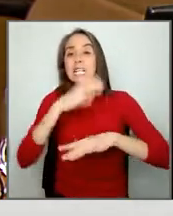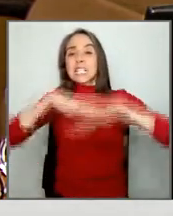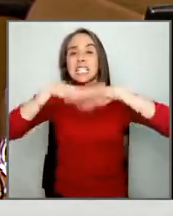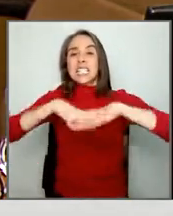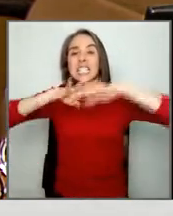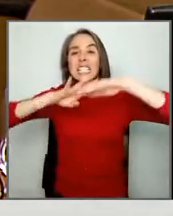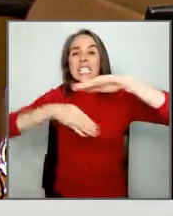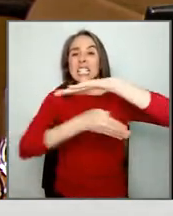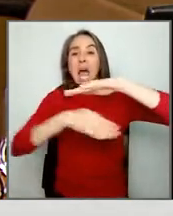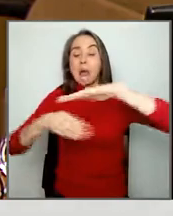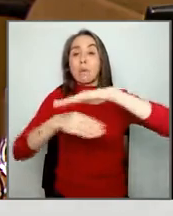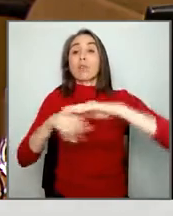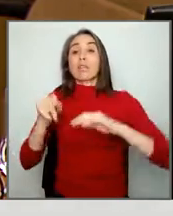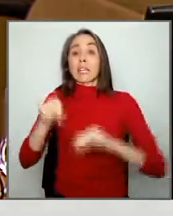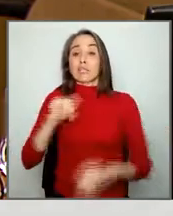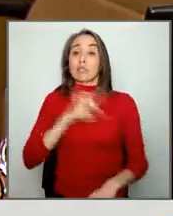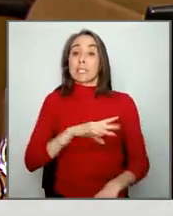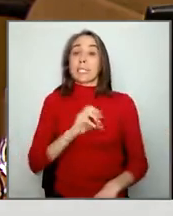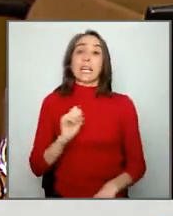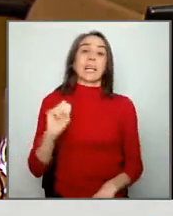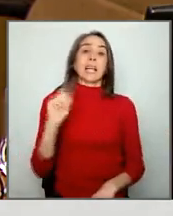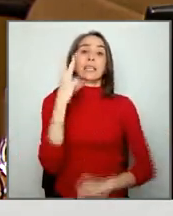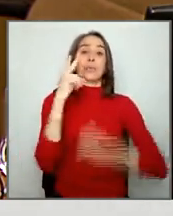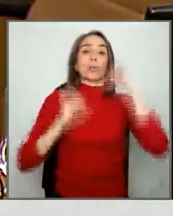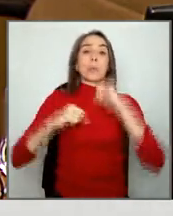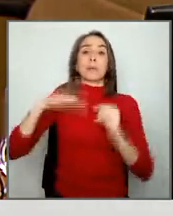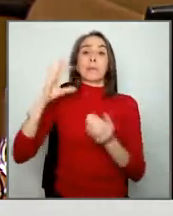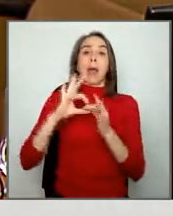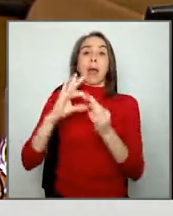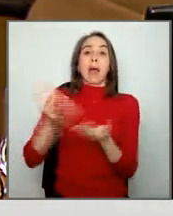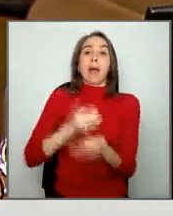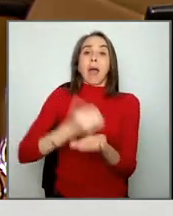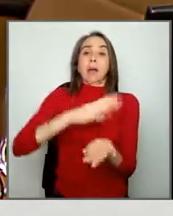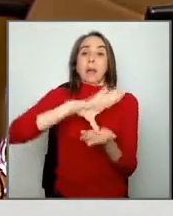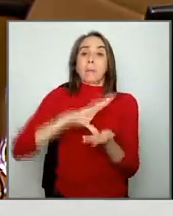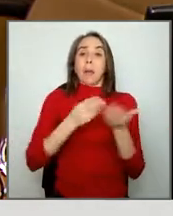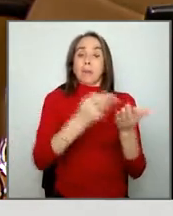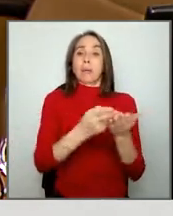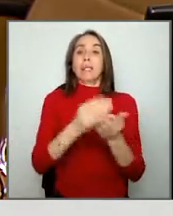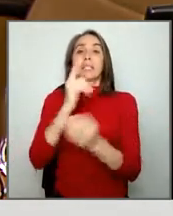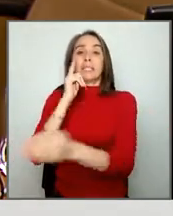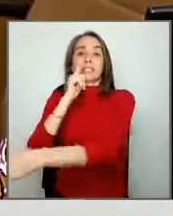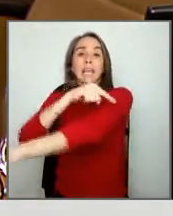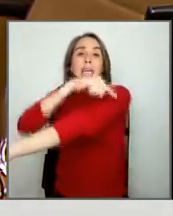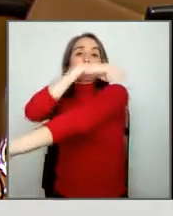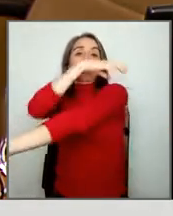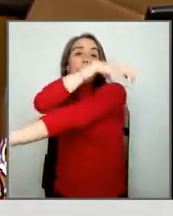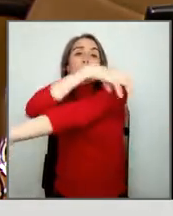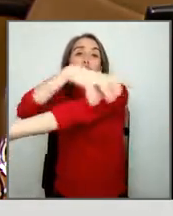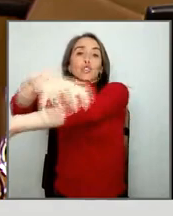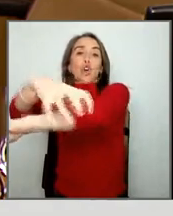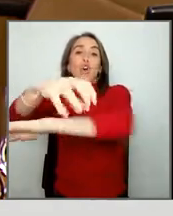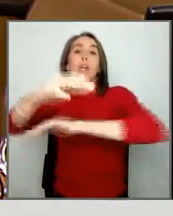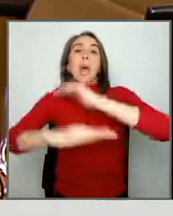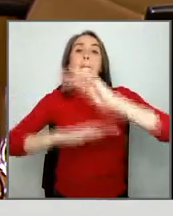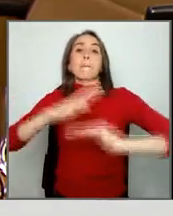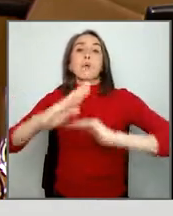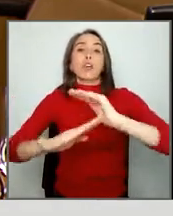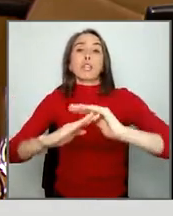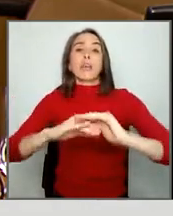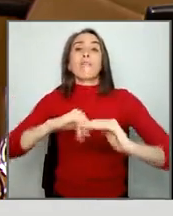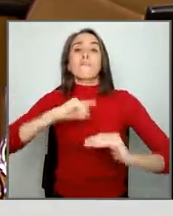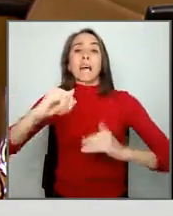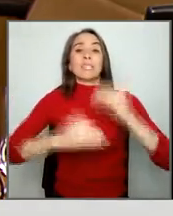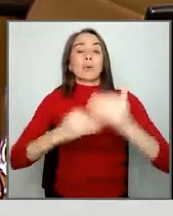importante del país está operando en áreas protegidas y va a seguir operando en áreas protegidas una mentira Nosotros sabemos